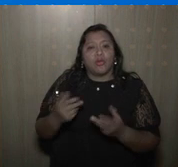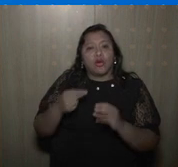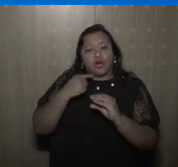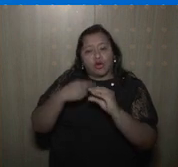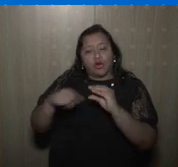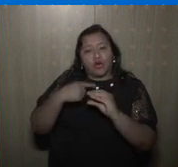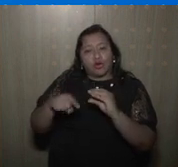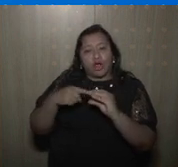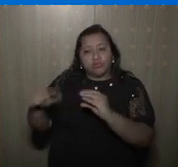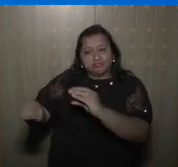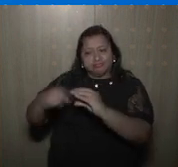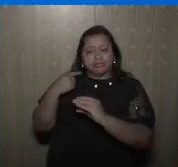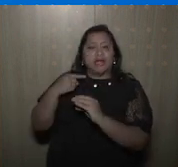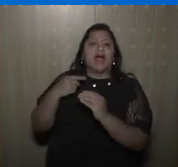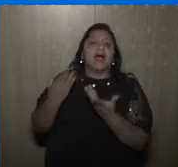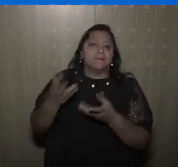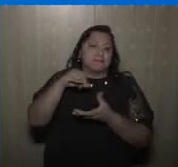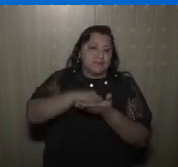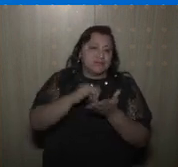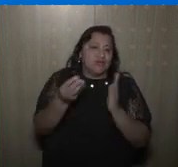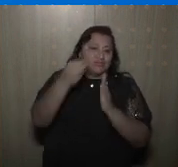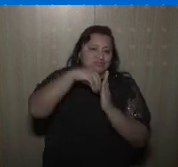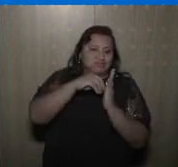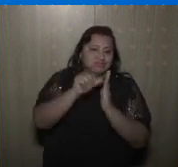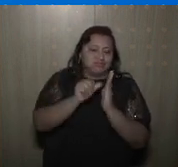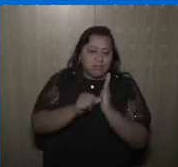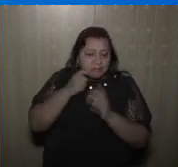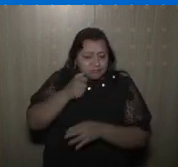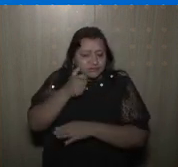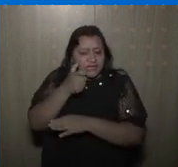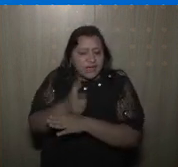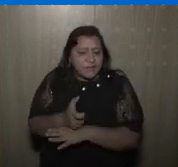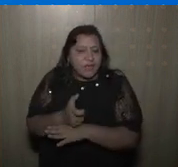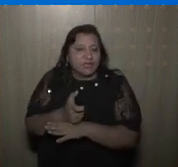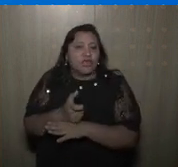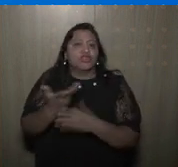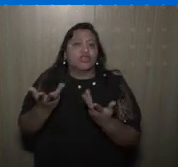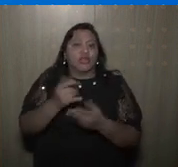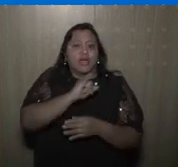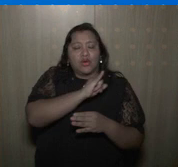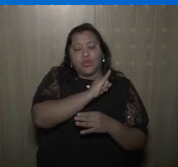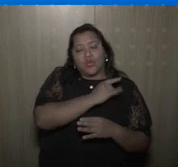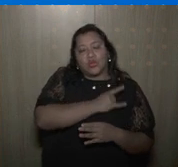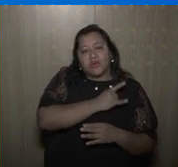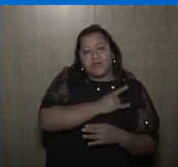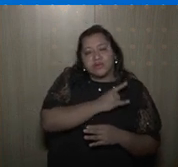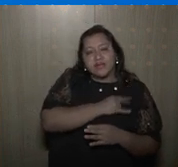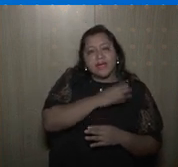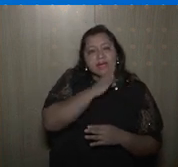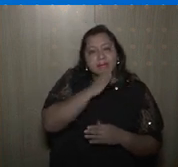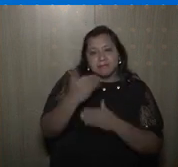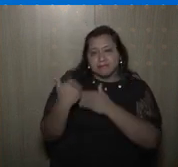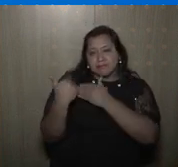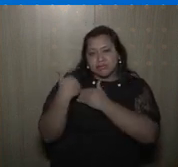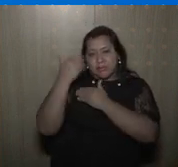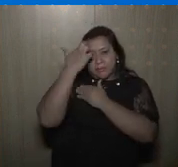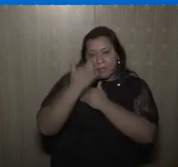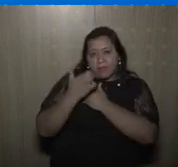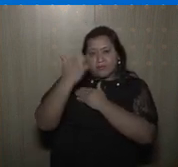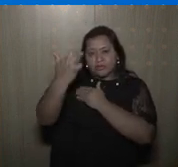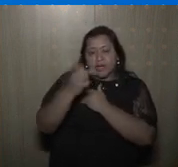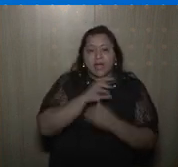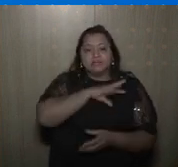asociado al SASES. Para hacer el seguimiento del trámite, desde la universidad se cuenta con un profesional que se encarga de ingresar